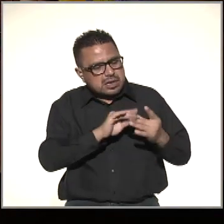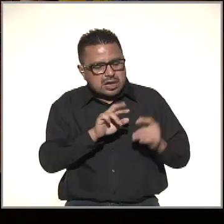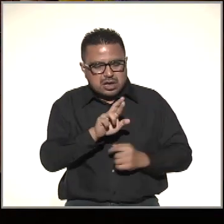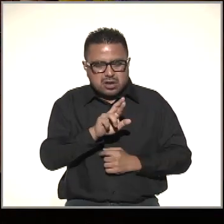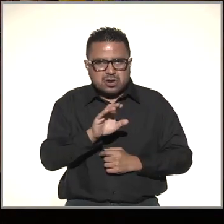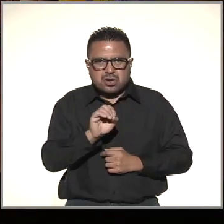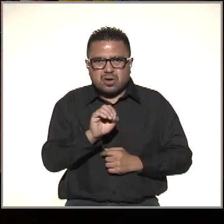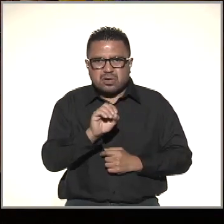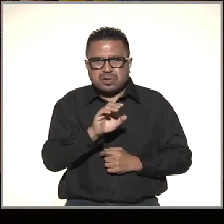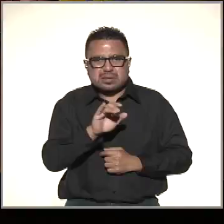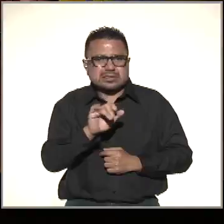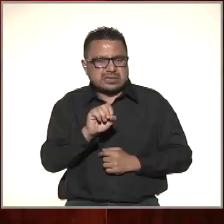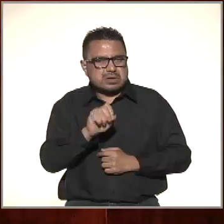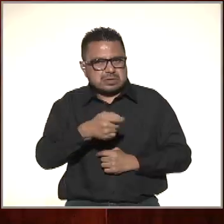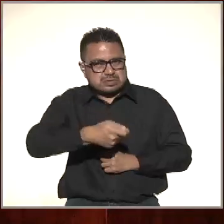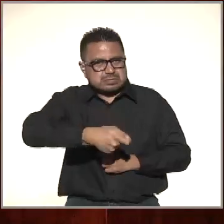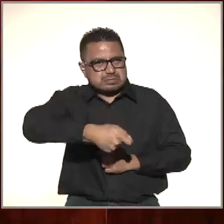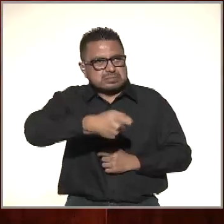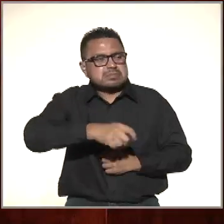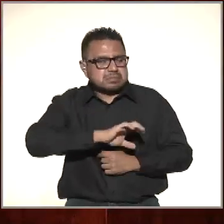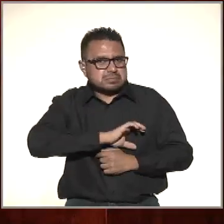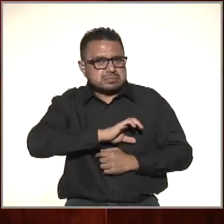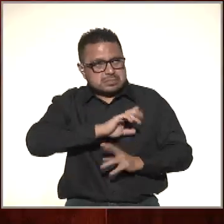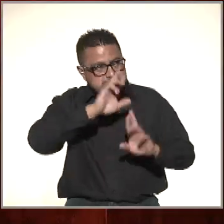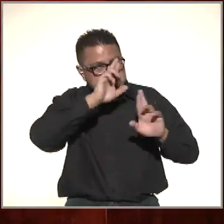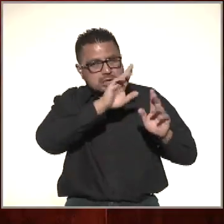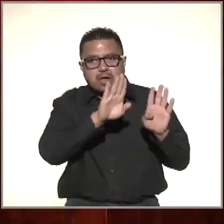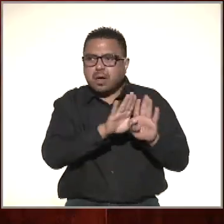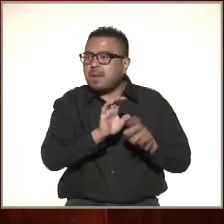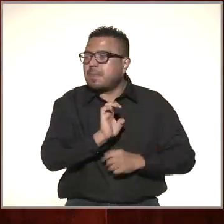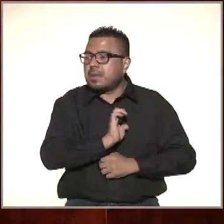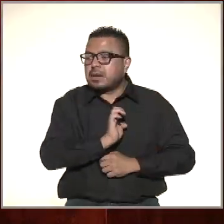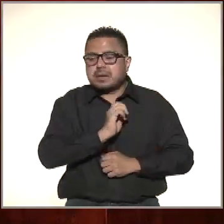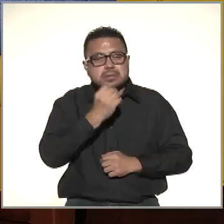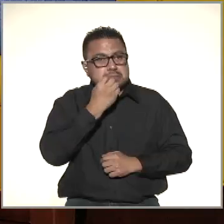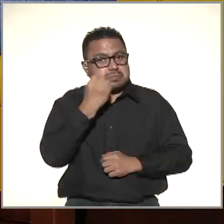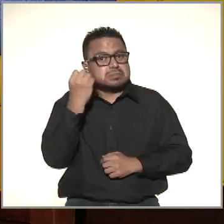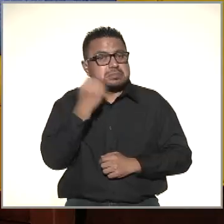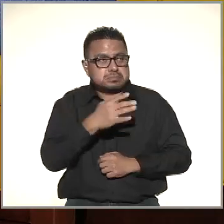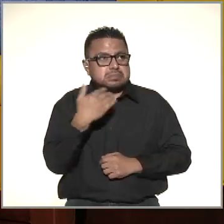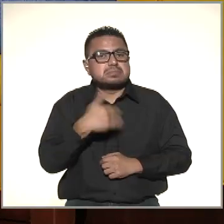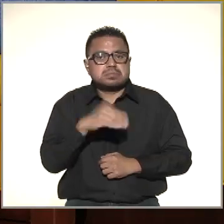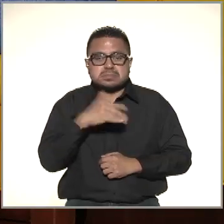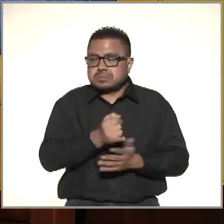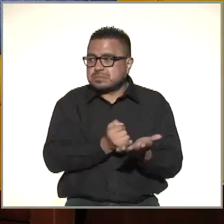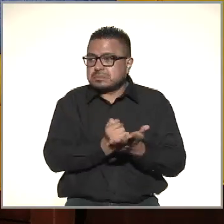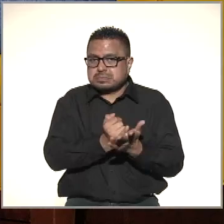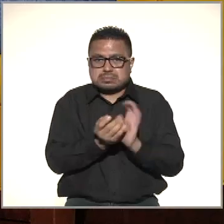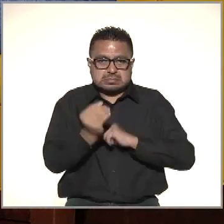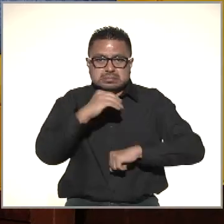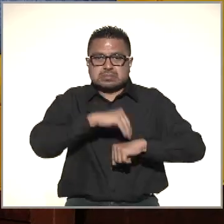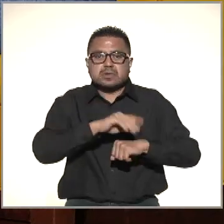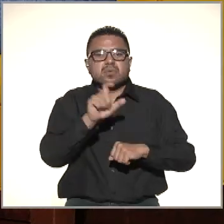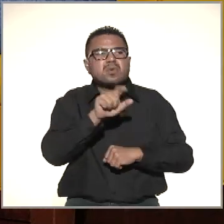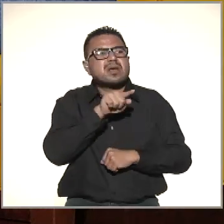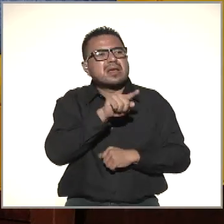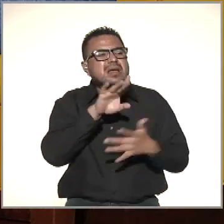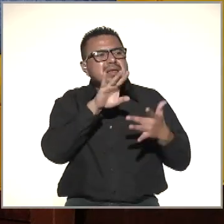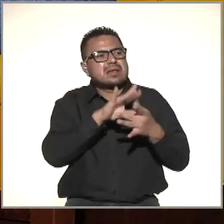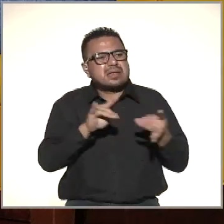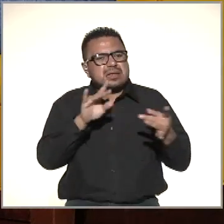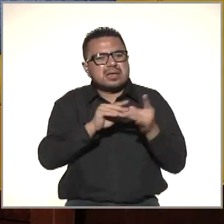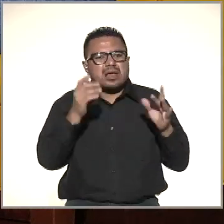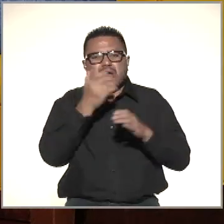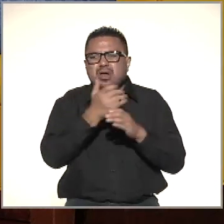a quien saludo con mucho cariño y respeto como entrenadora increíble, es determinante. Cuando dices las